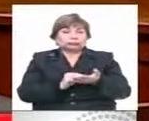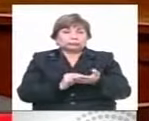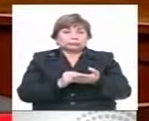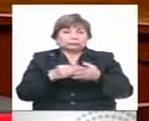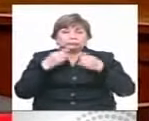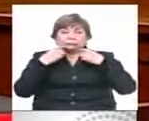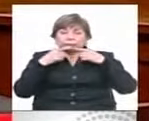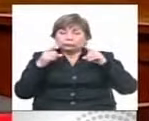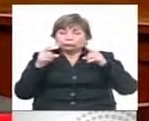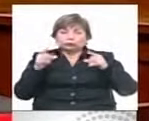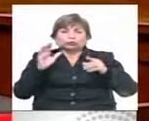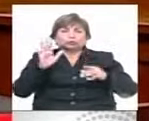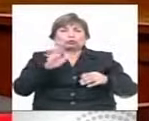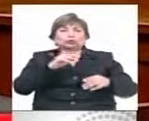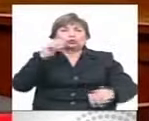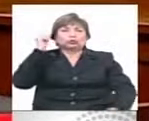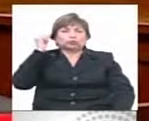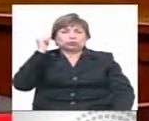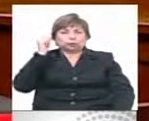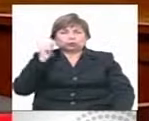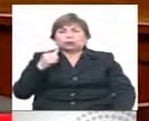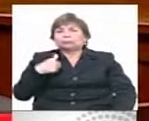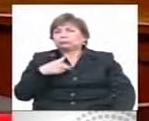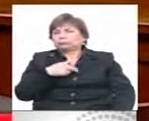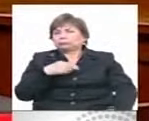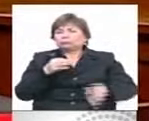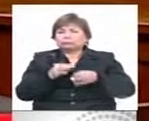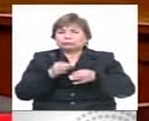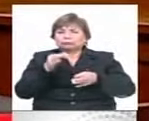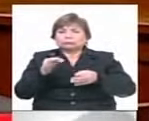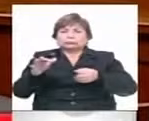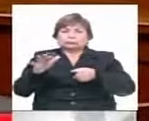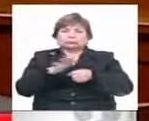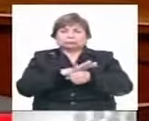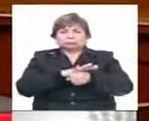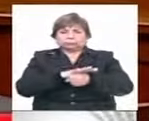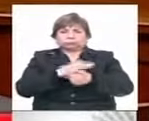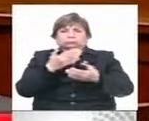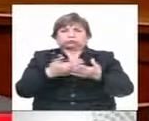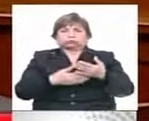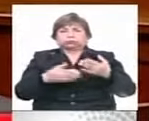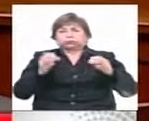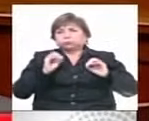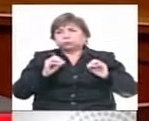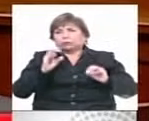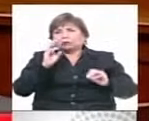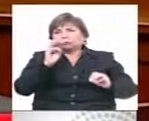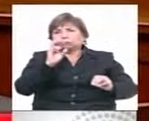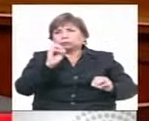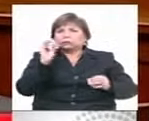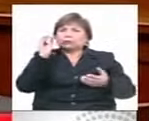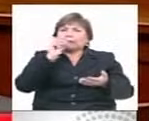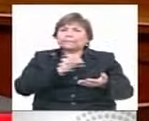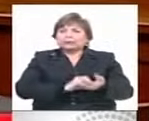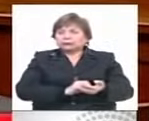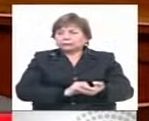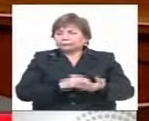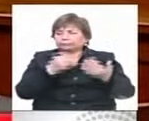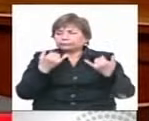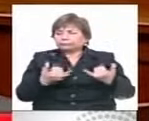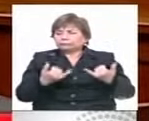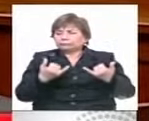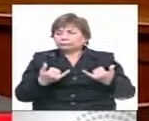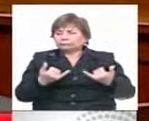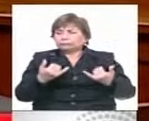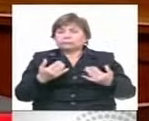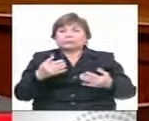promoción y protección de sus derechos. Debemos ampliar la cobertura del servicio MI60+, que actualmente funciona